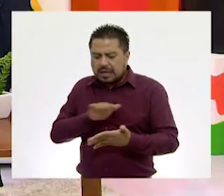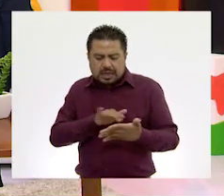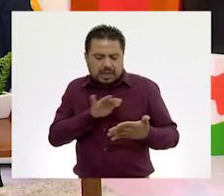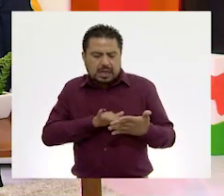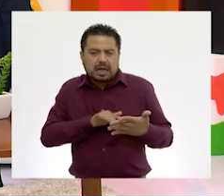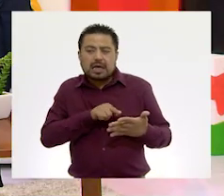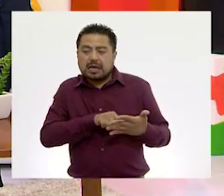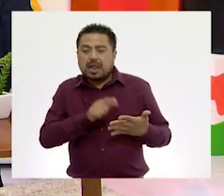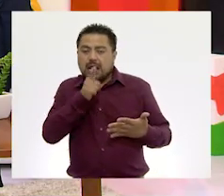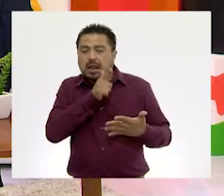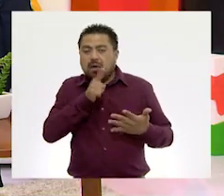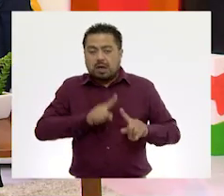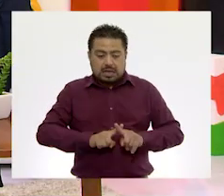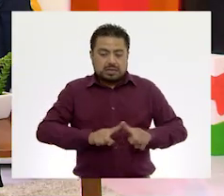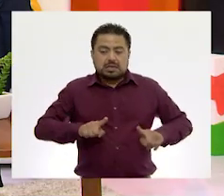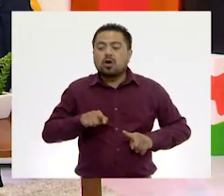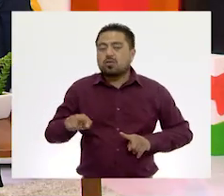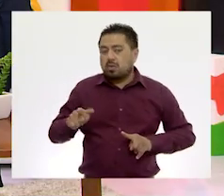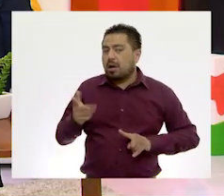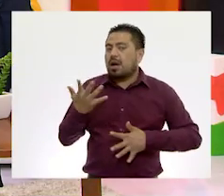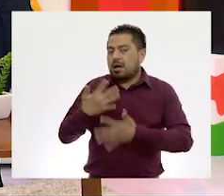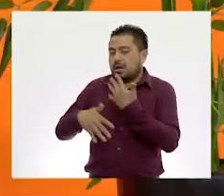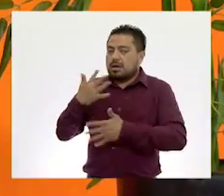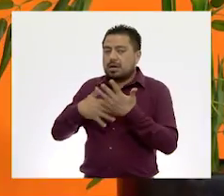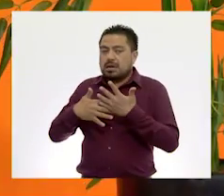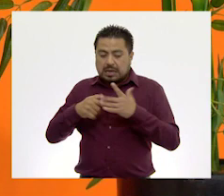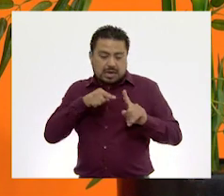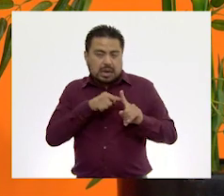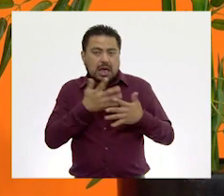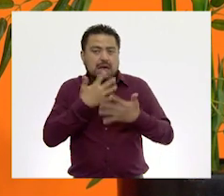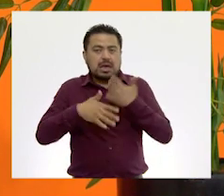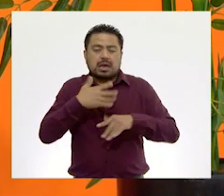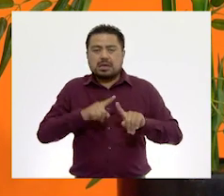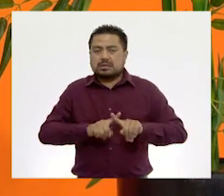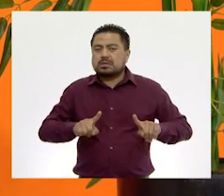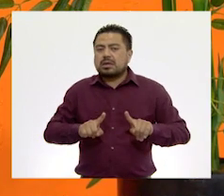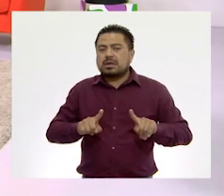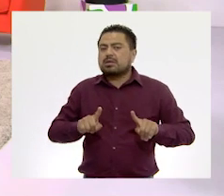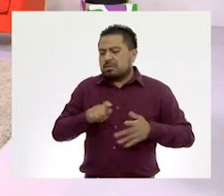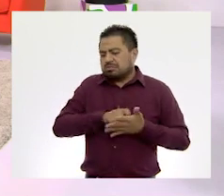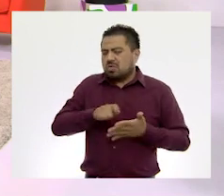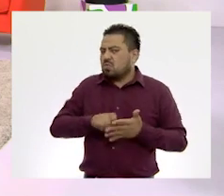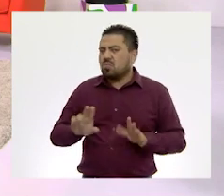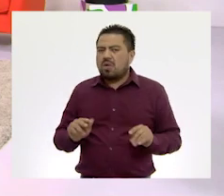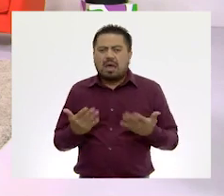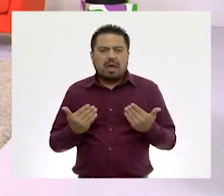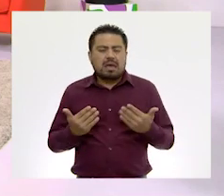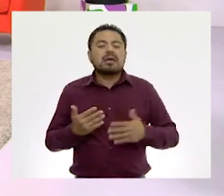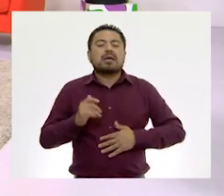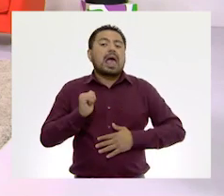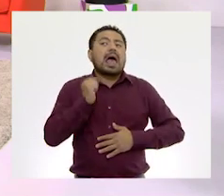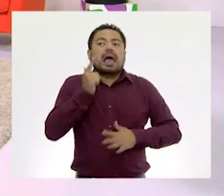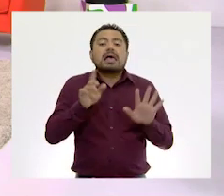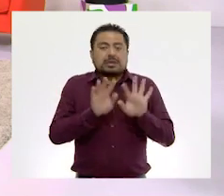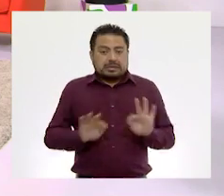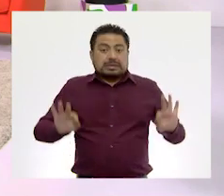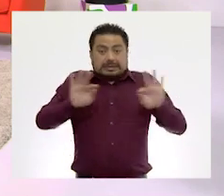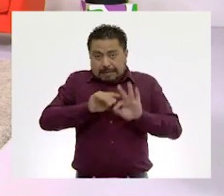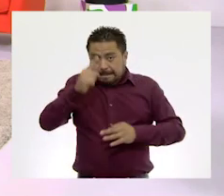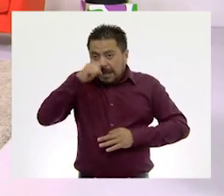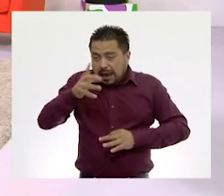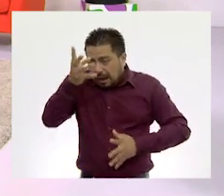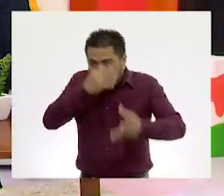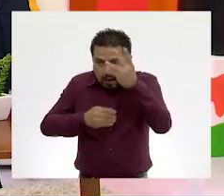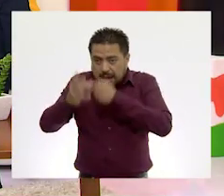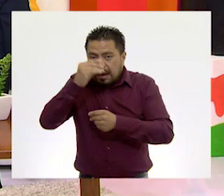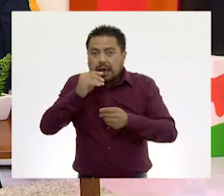en una lengua distinta a la que ellos hablan, ¿no? La lengua de señas es ágrafa, no se escribe. Algo importante también es que para aprender